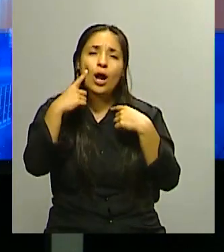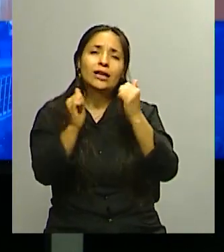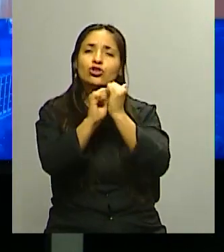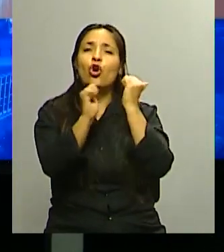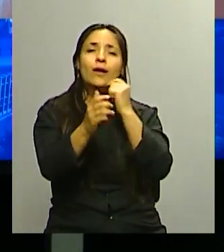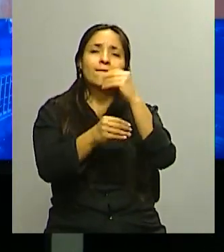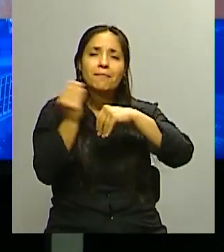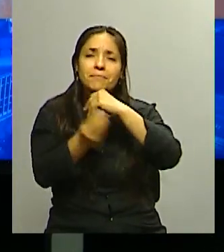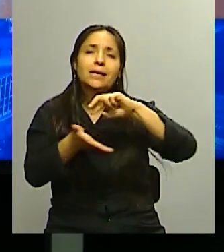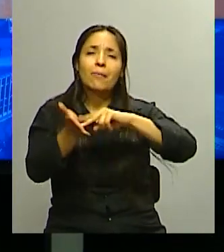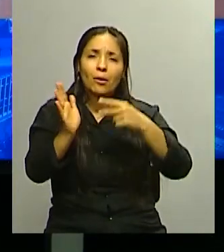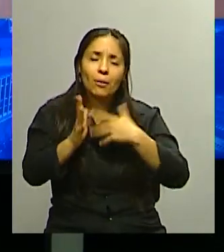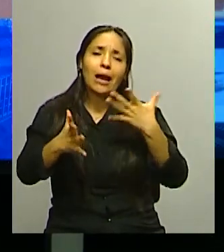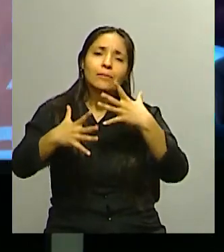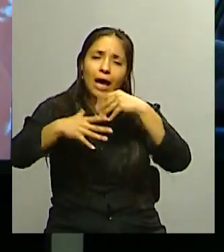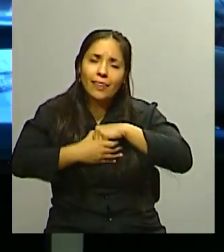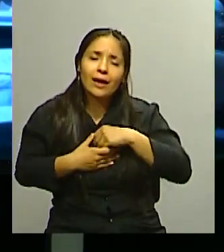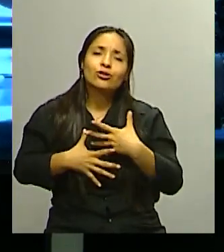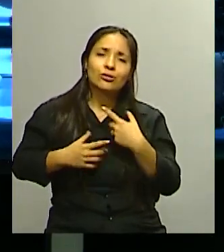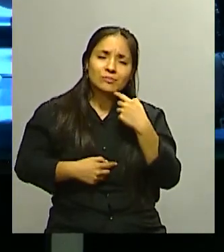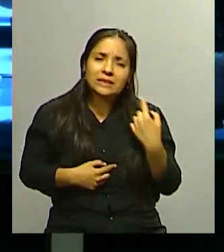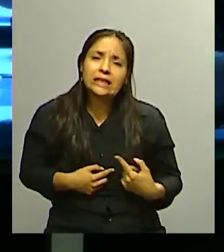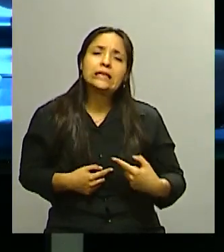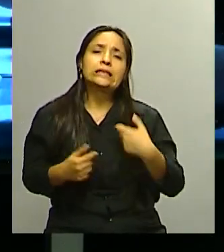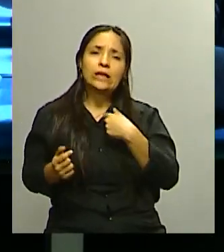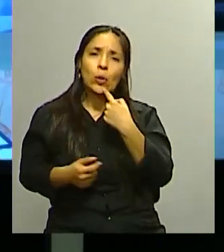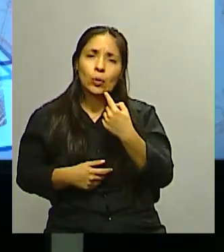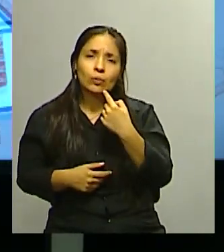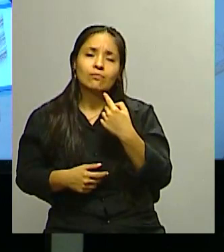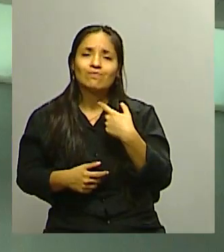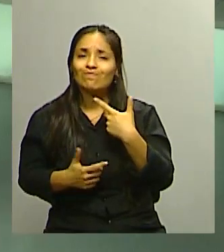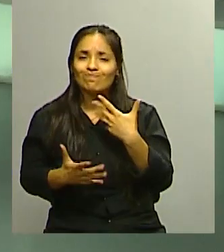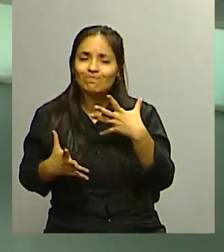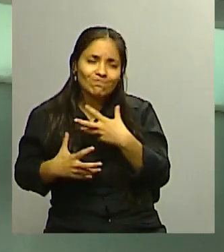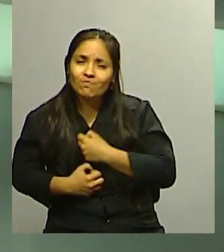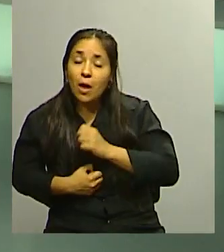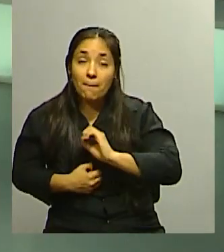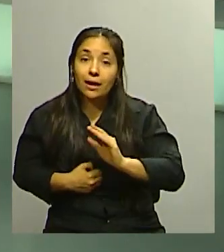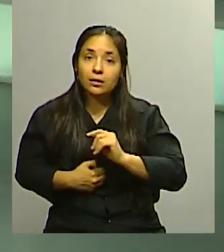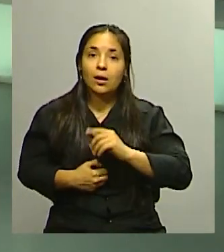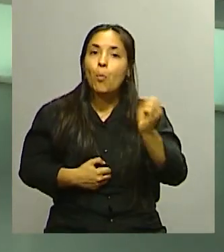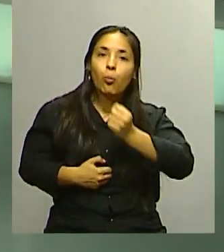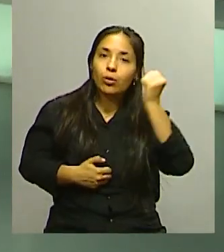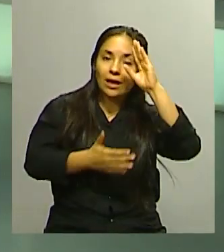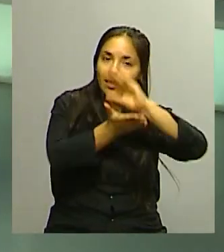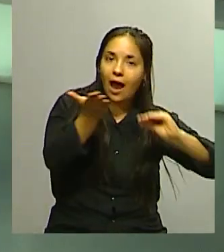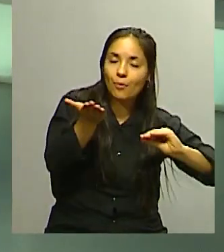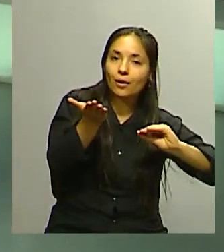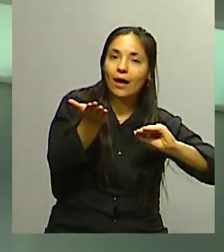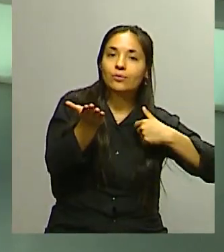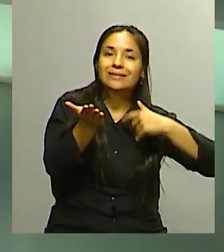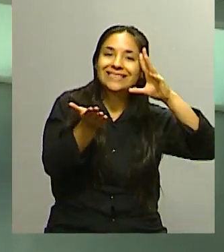Sí. Entonces la capacidad de escucha, la capacidad de contención es muy importante y hoy la Universidad Nacional de Cuyo está formando